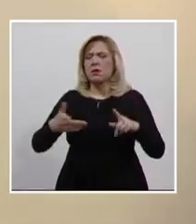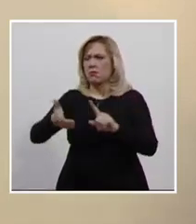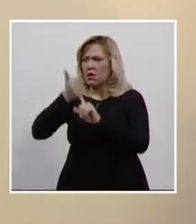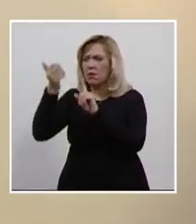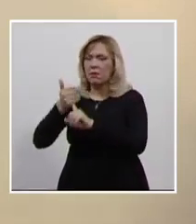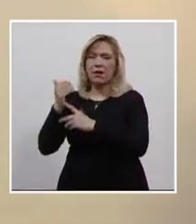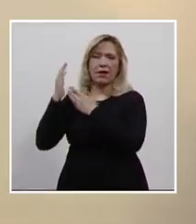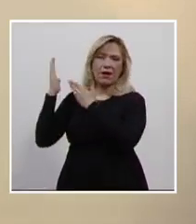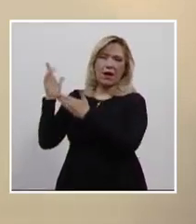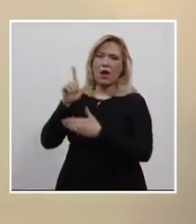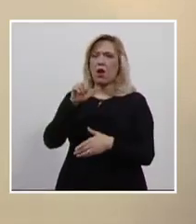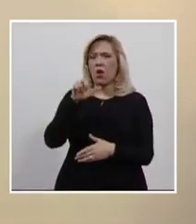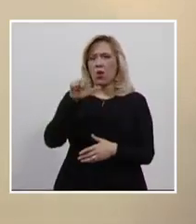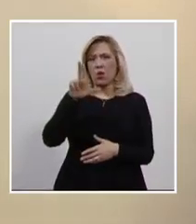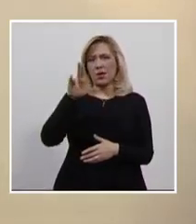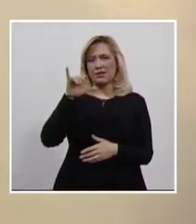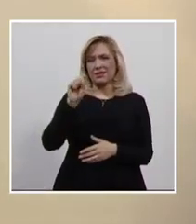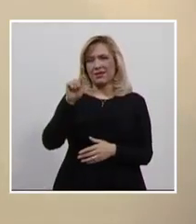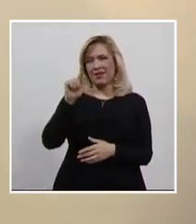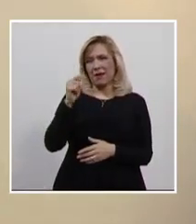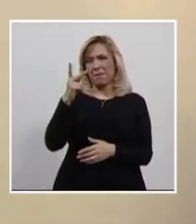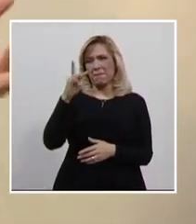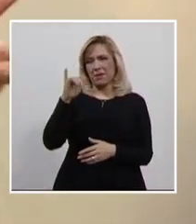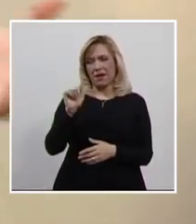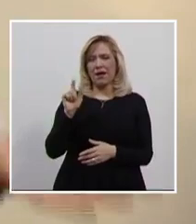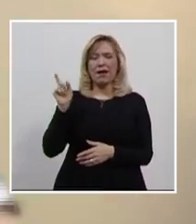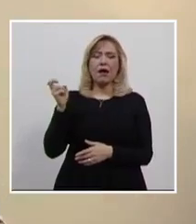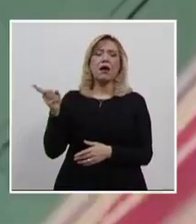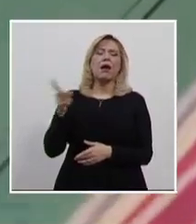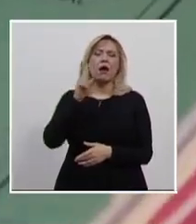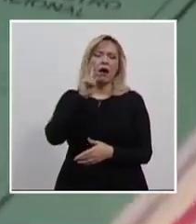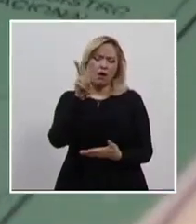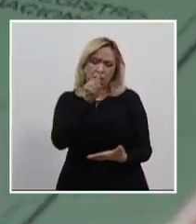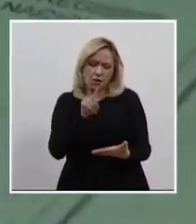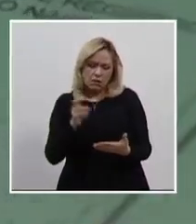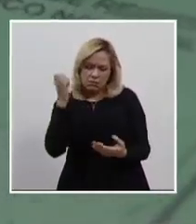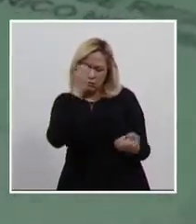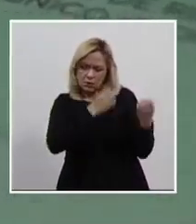de la organización Fair Trails, un ejemplo son los amparos en revisión